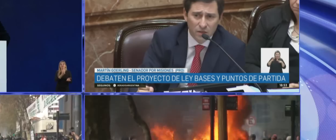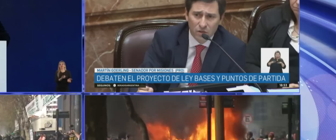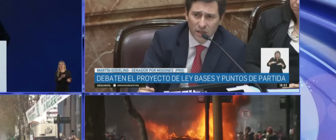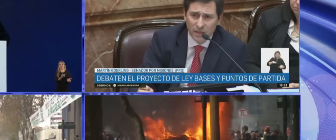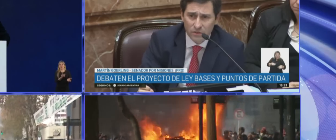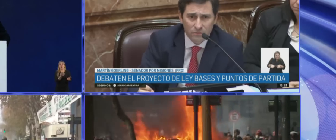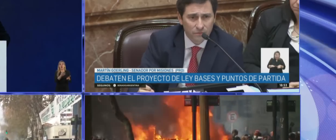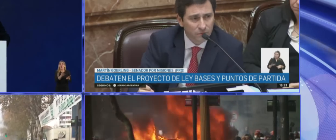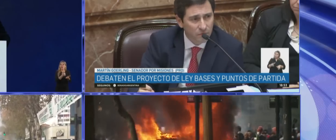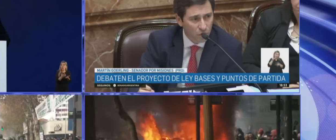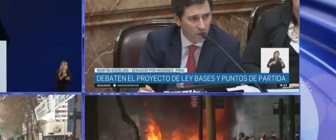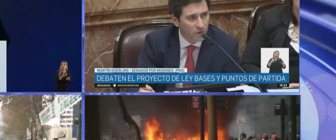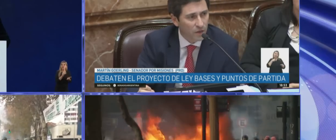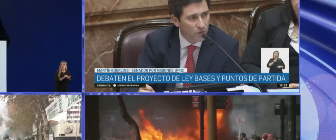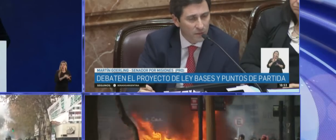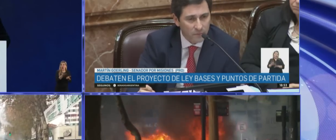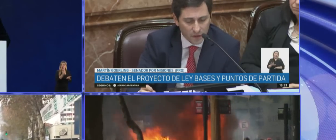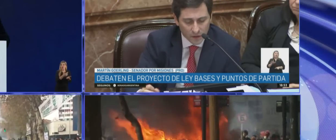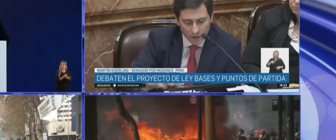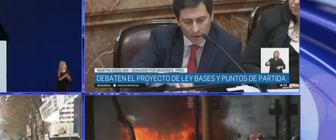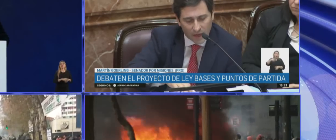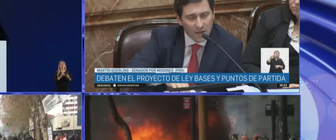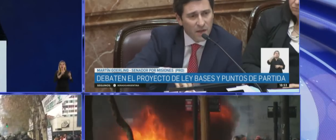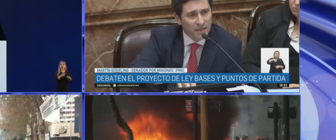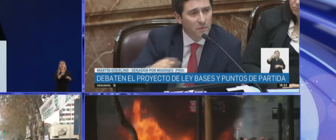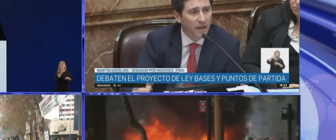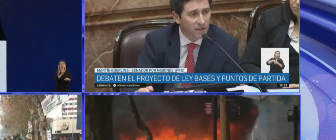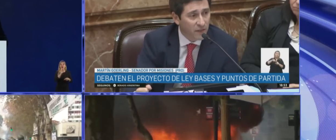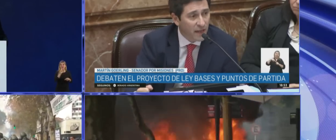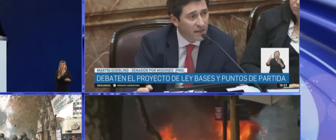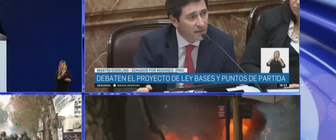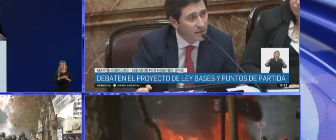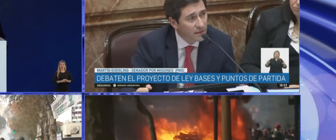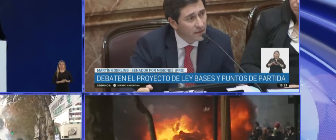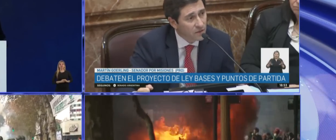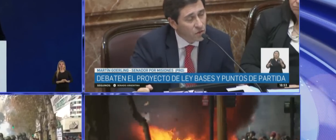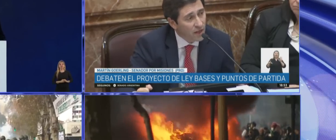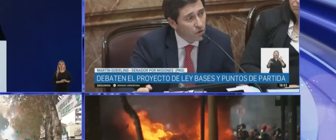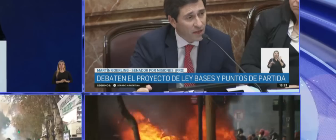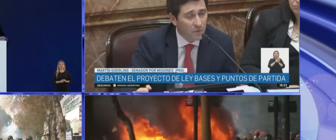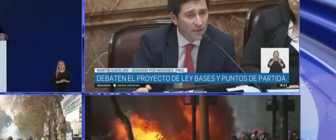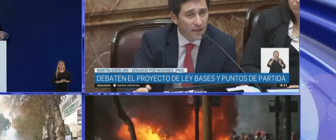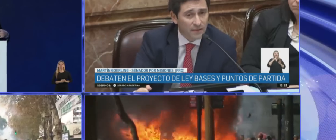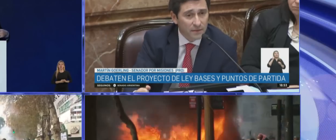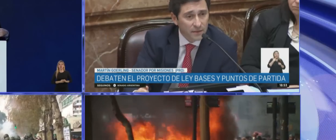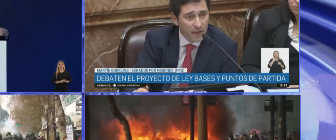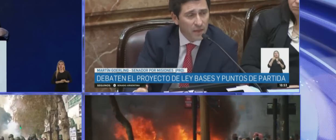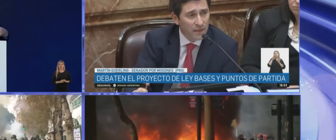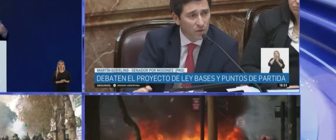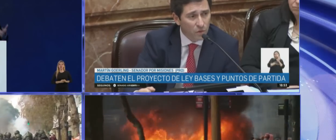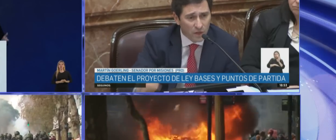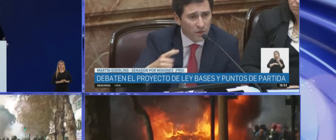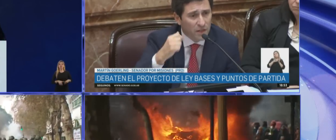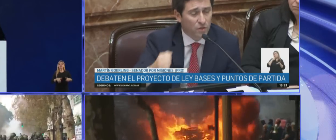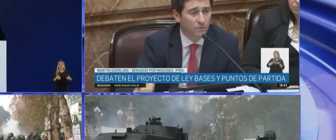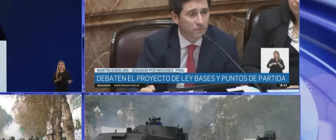utilizaron de manera indirecta al Banco Central, y una forma que además tuvo